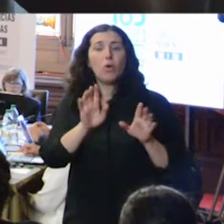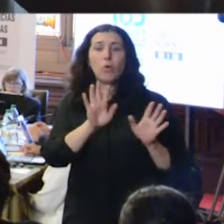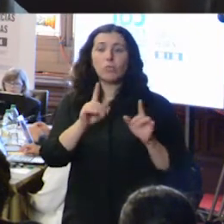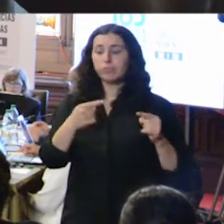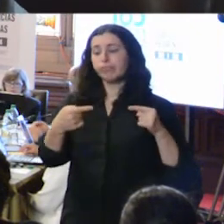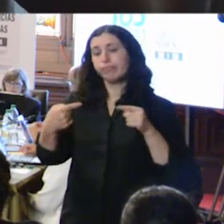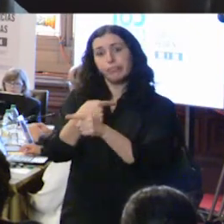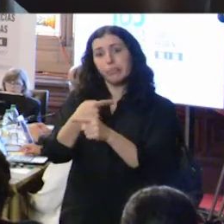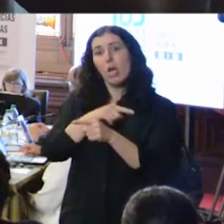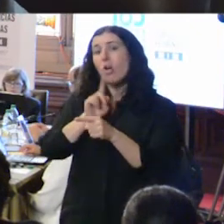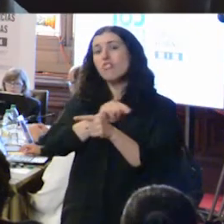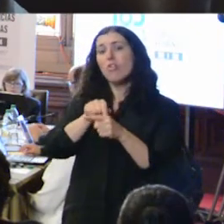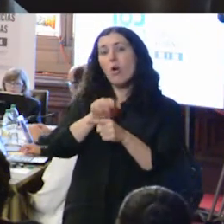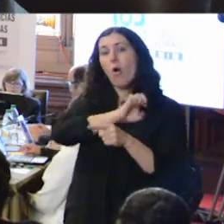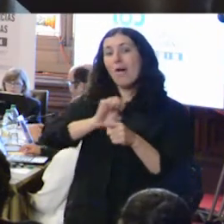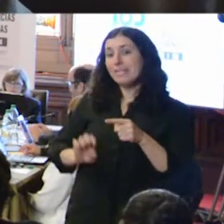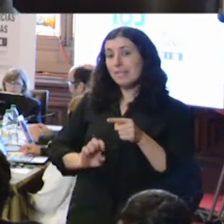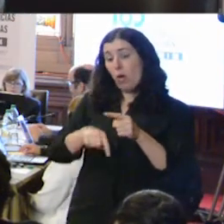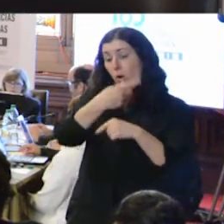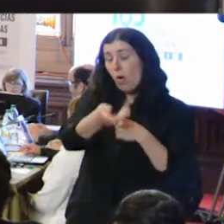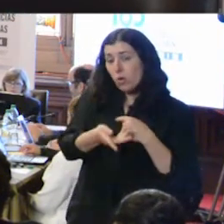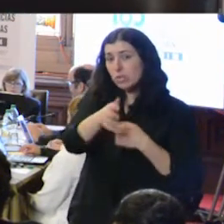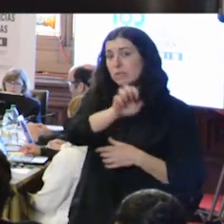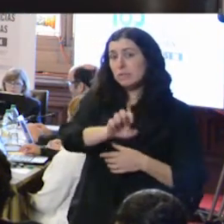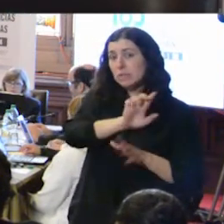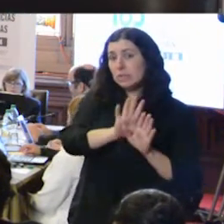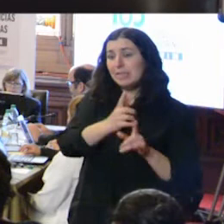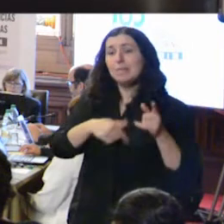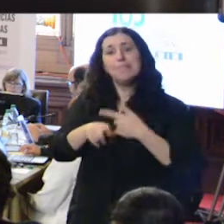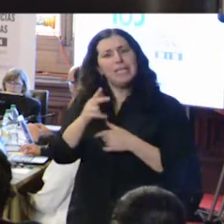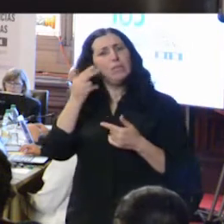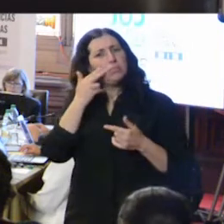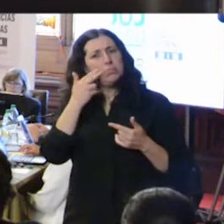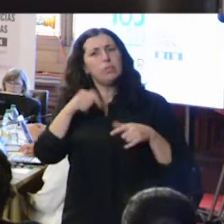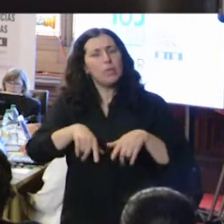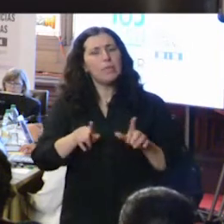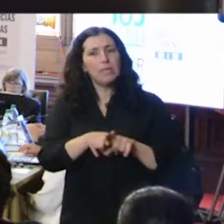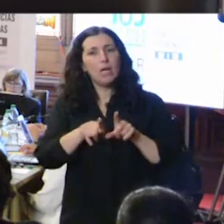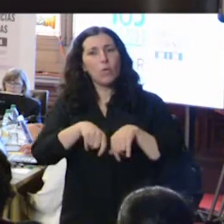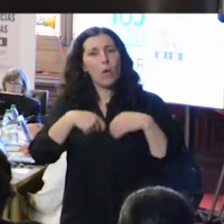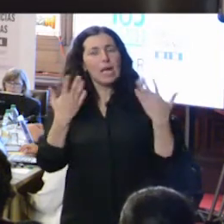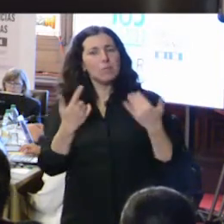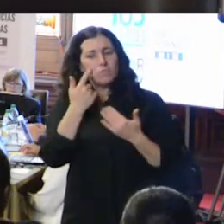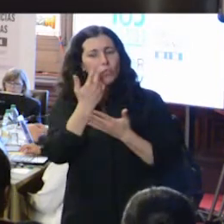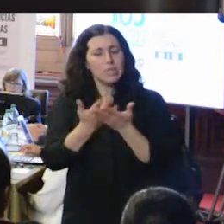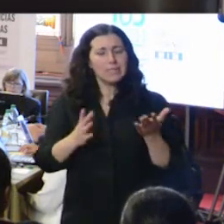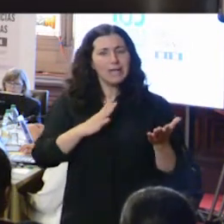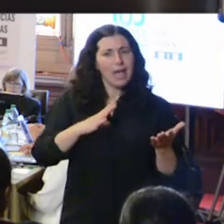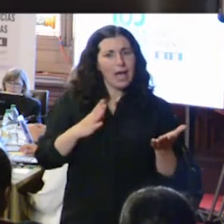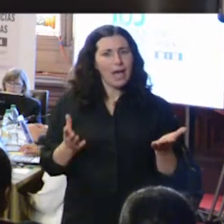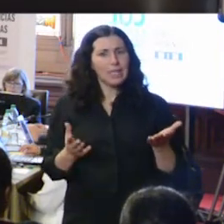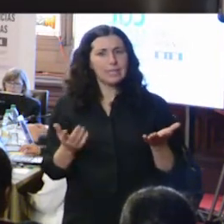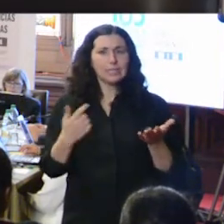promueven esta criminalización, el que de todos modos se advierta una diferencia entre